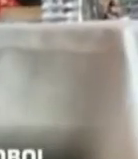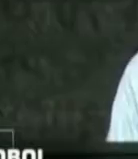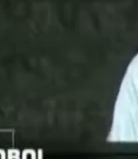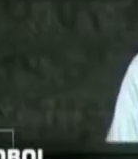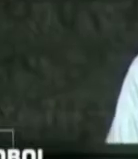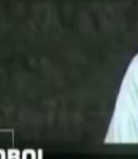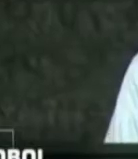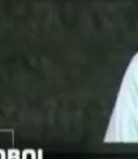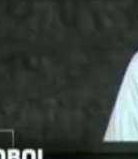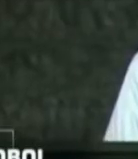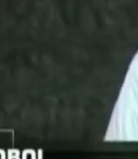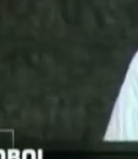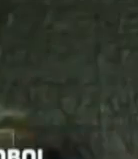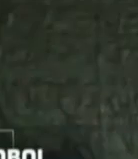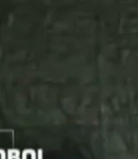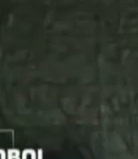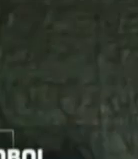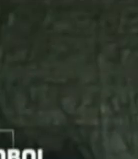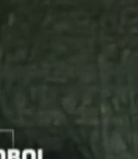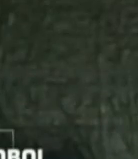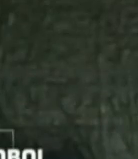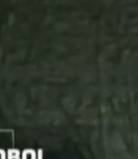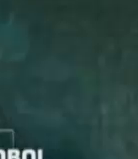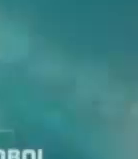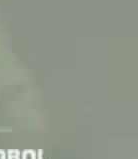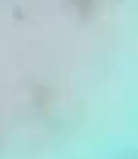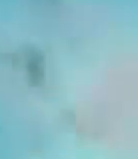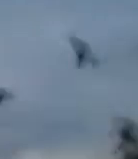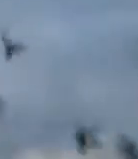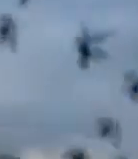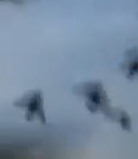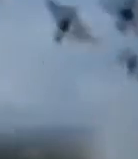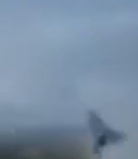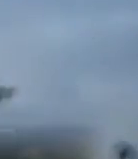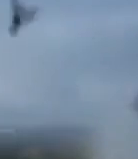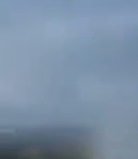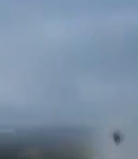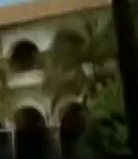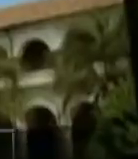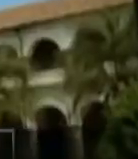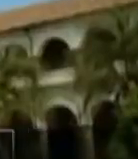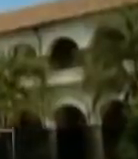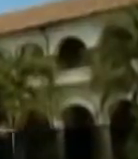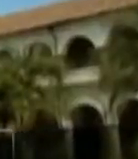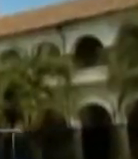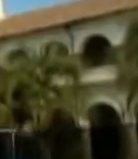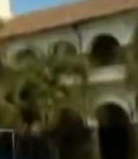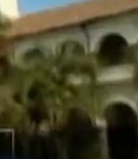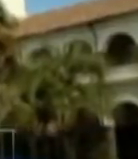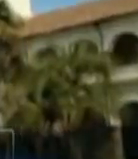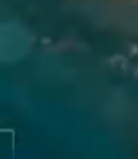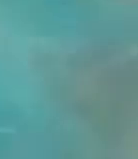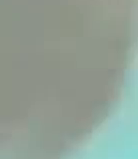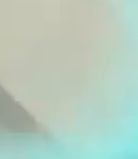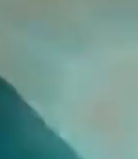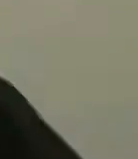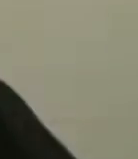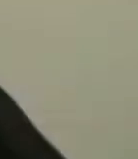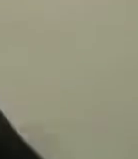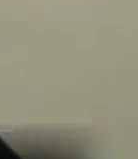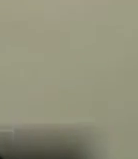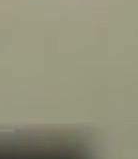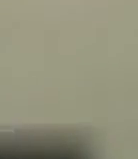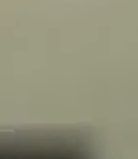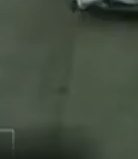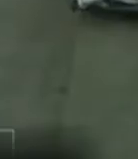Glass inauguró nuevo sistema de agua potable en Novol. Quito cumple 482 años de fundación. Y en